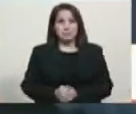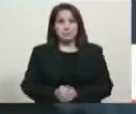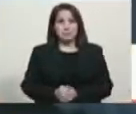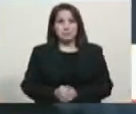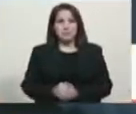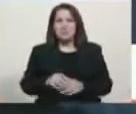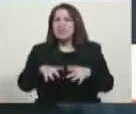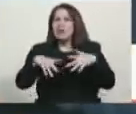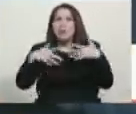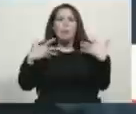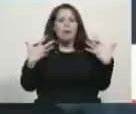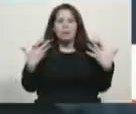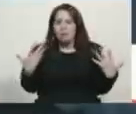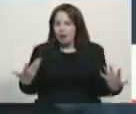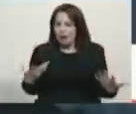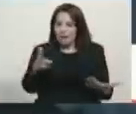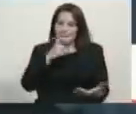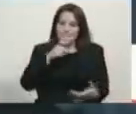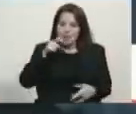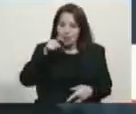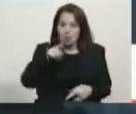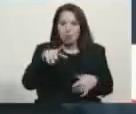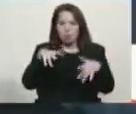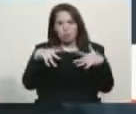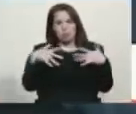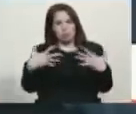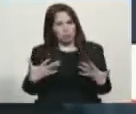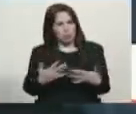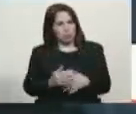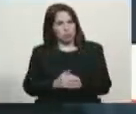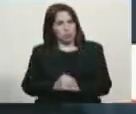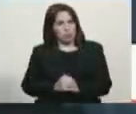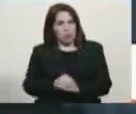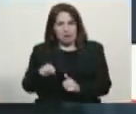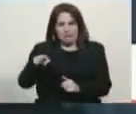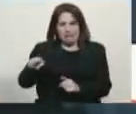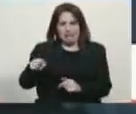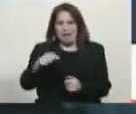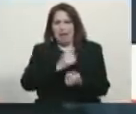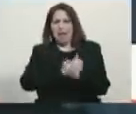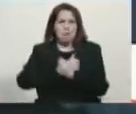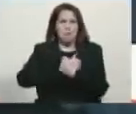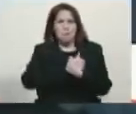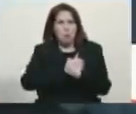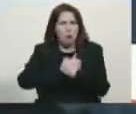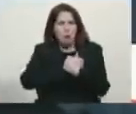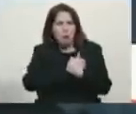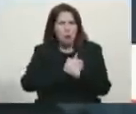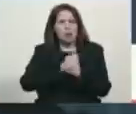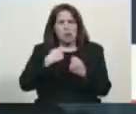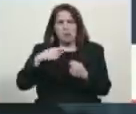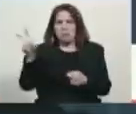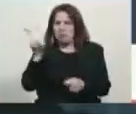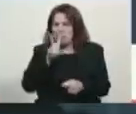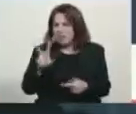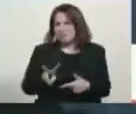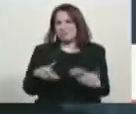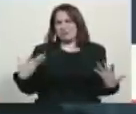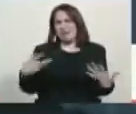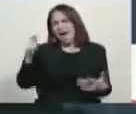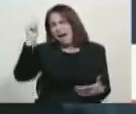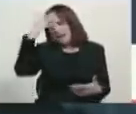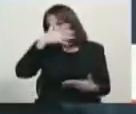¿Cuándo acá, pregunto, le nació tanto amor por Venezuela a Donald Trump?